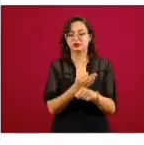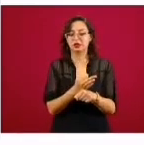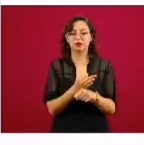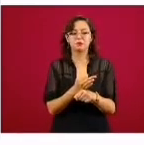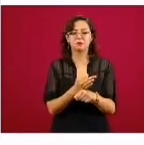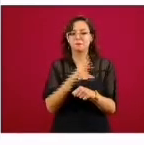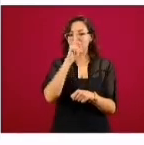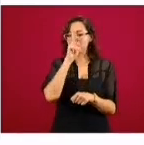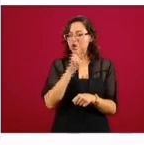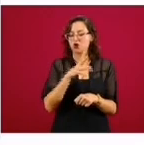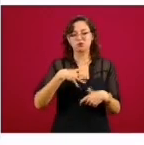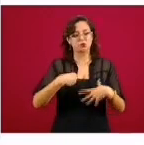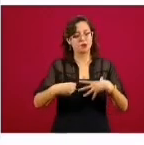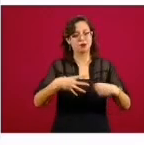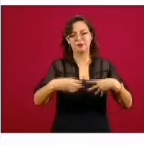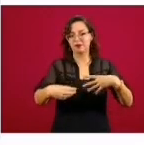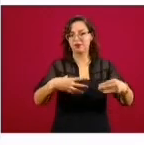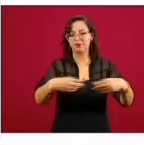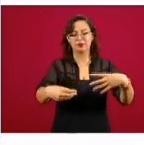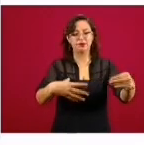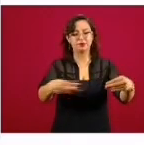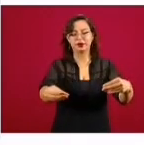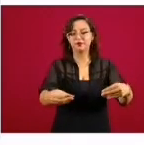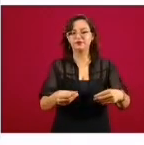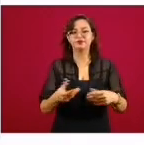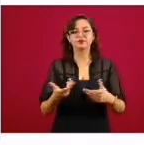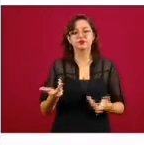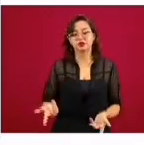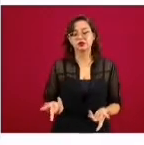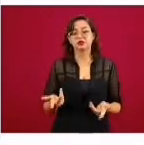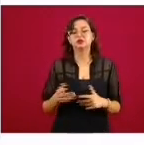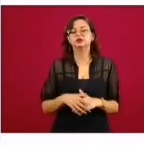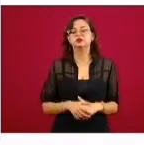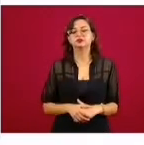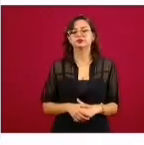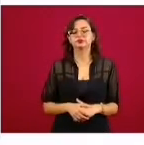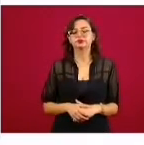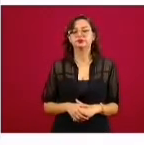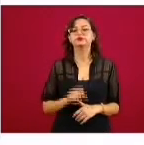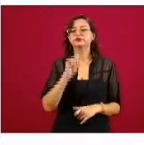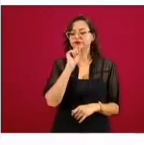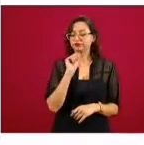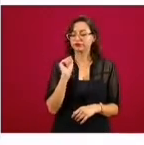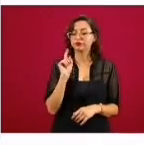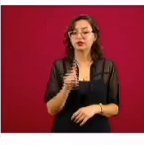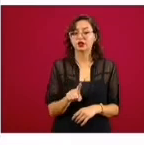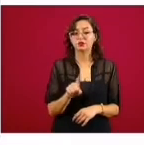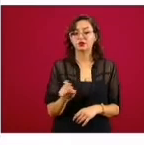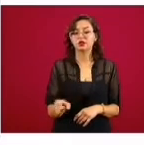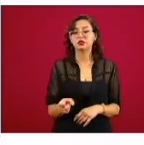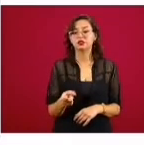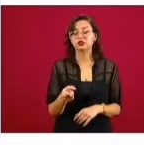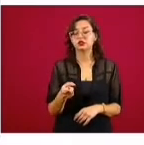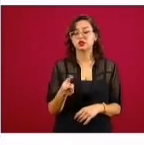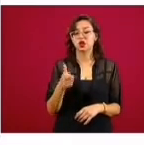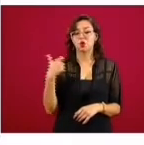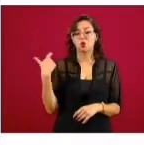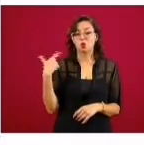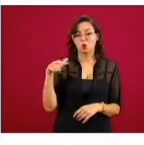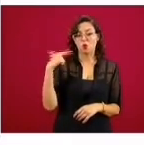mayor transmisión, independientemente del número absoluto de casos. También las dos zonas metropolitanas